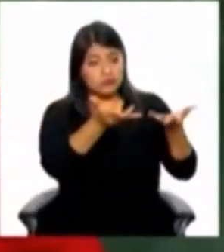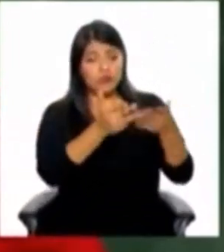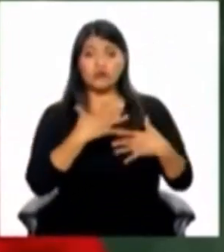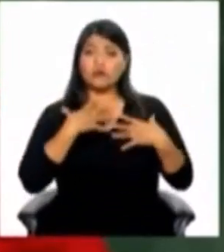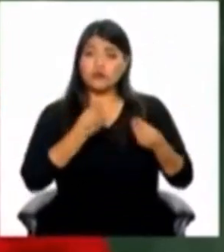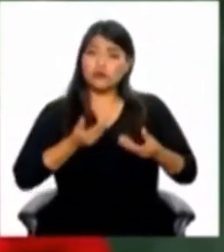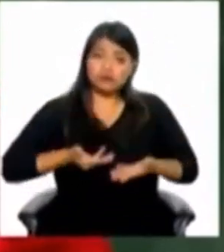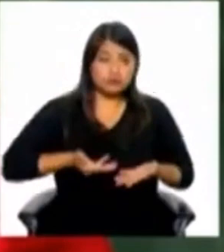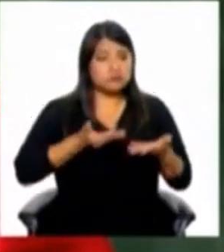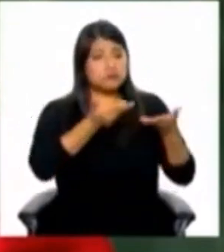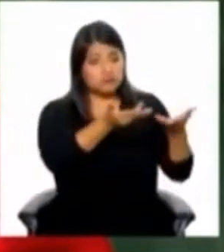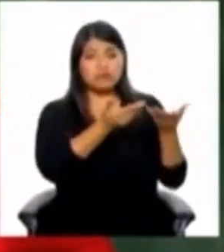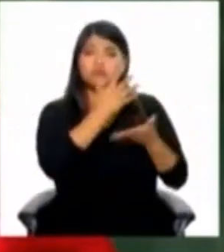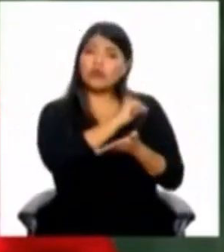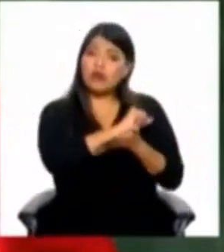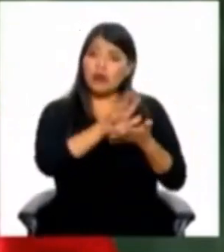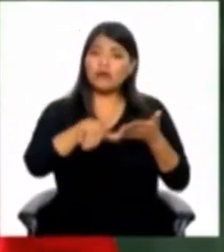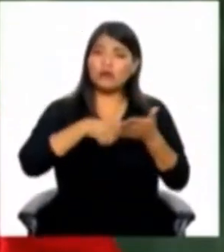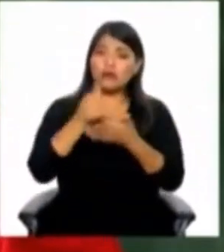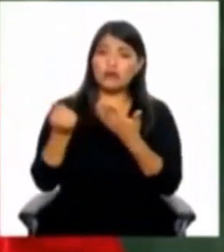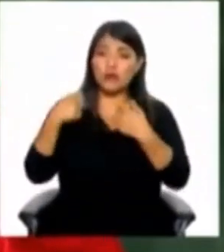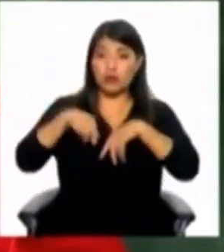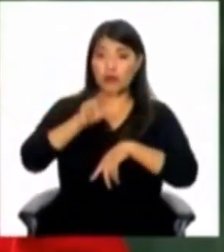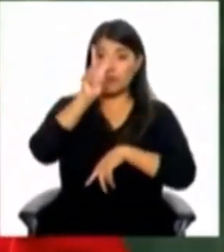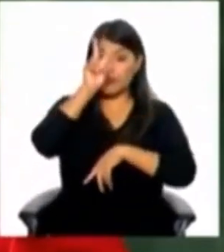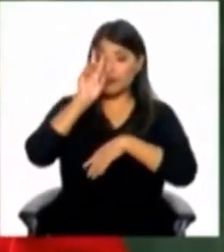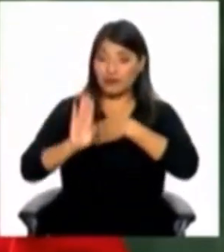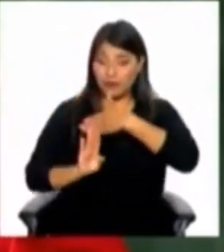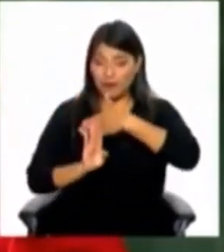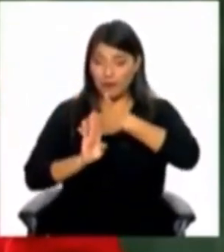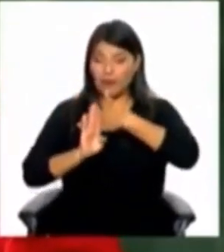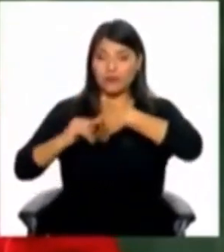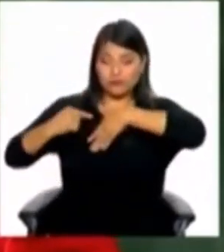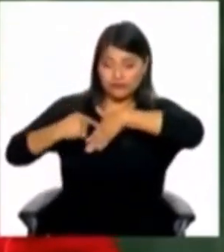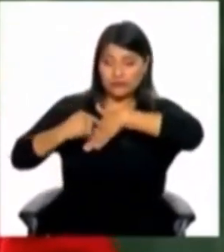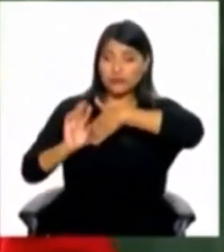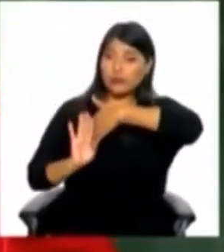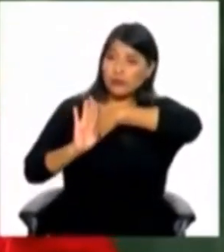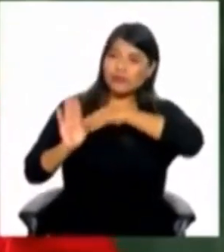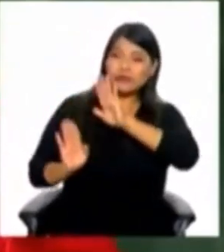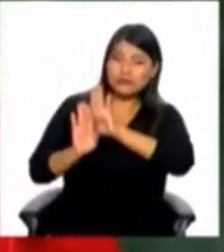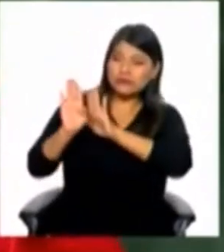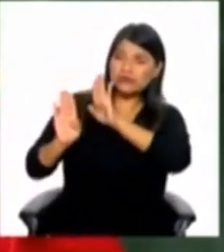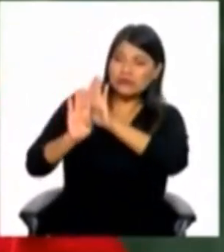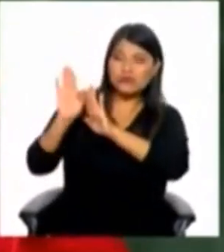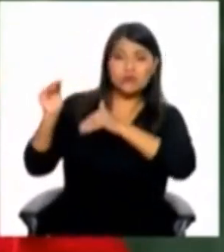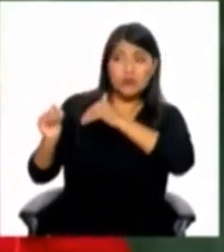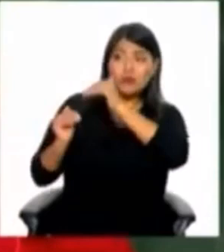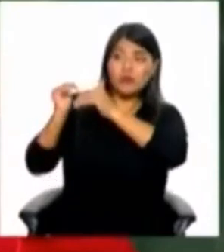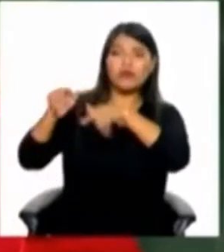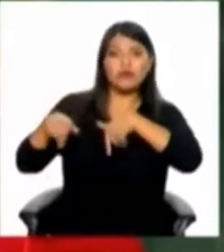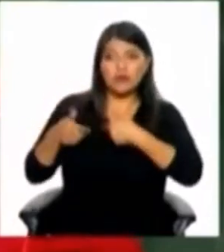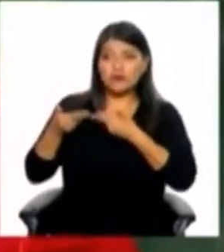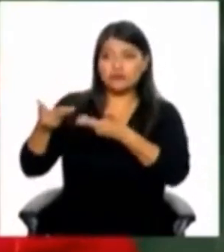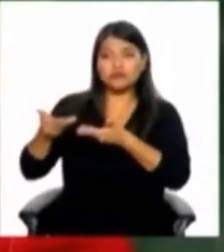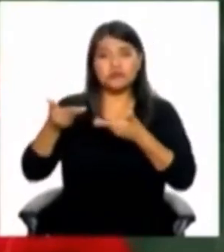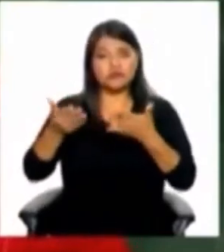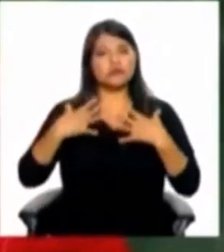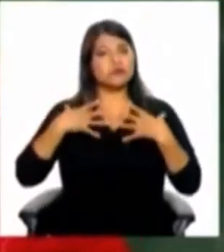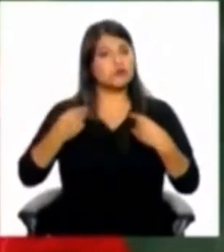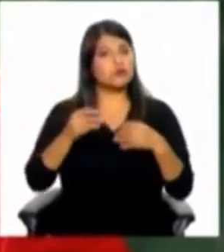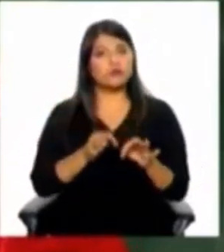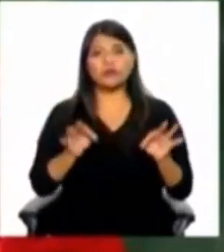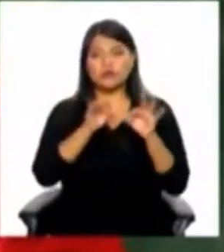principalmente para los países en desarrollo, donde las brechas son mucho más amplias. En el